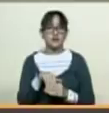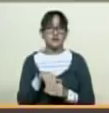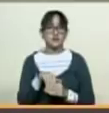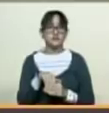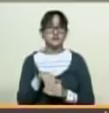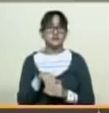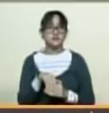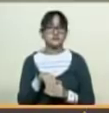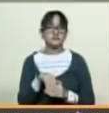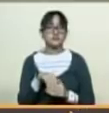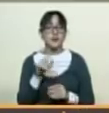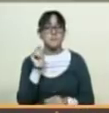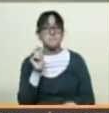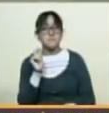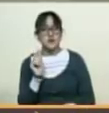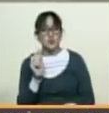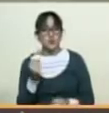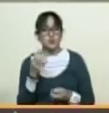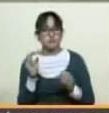de minutos